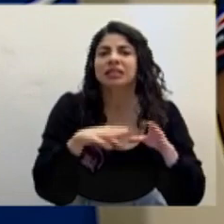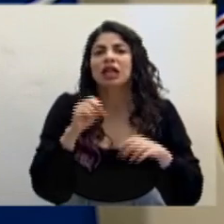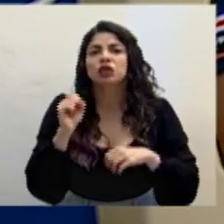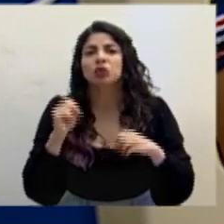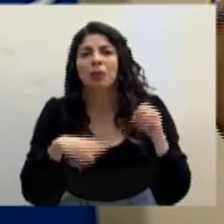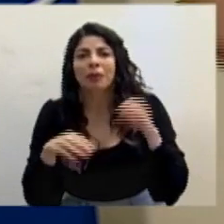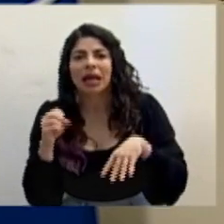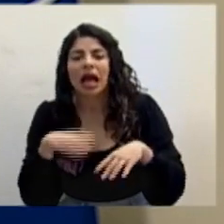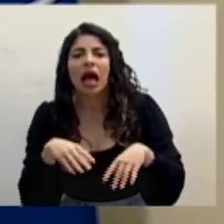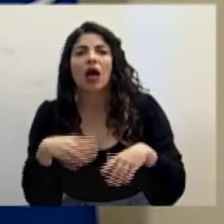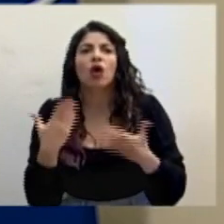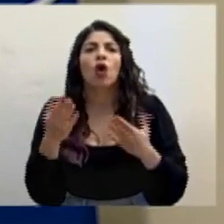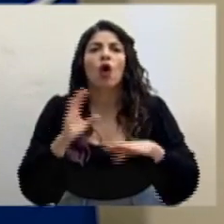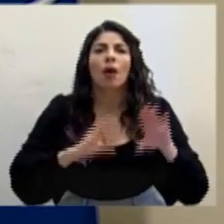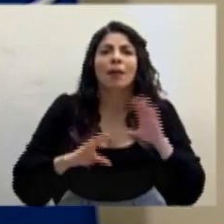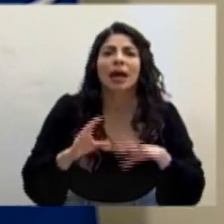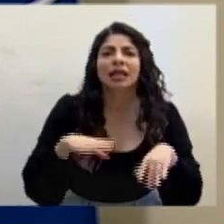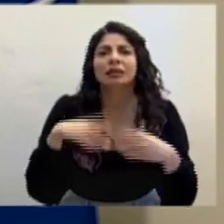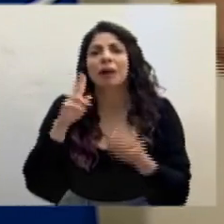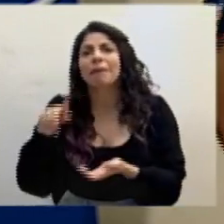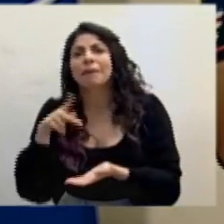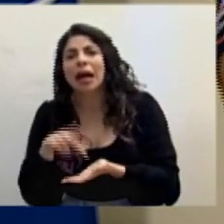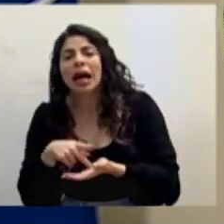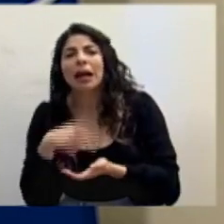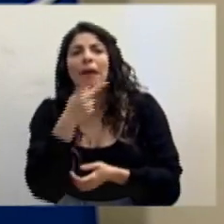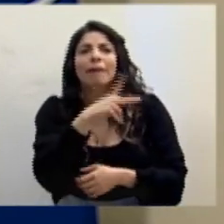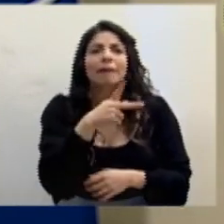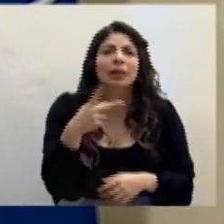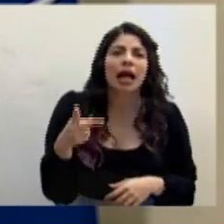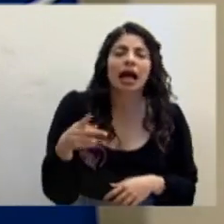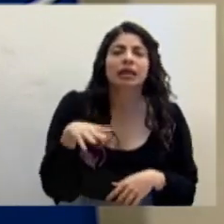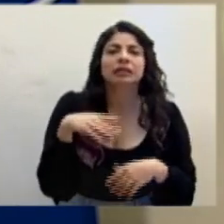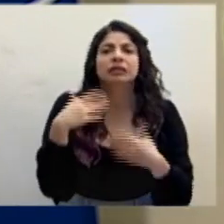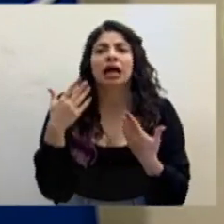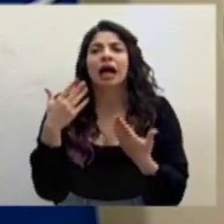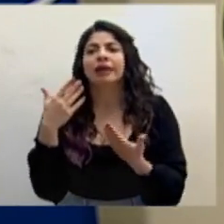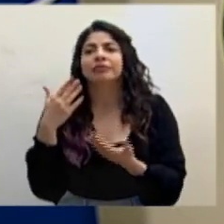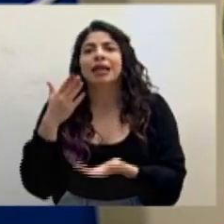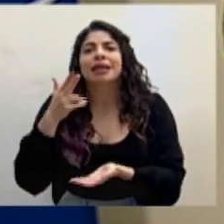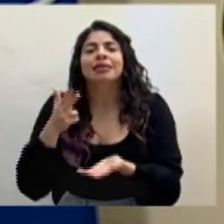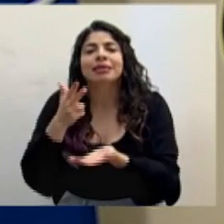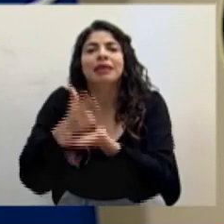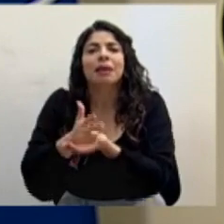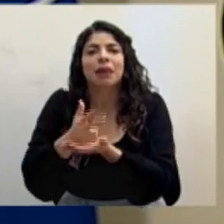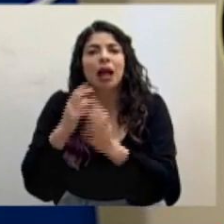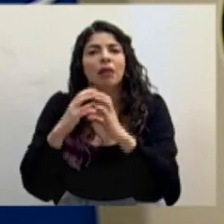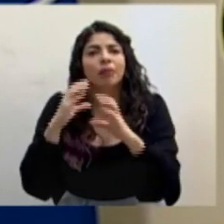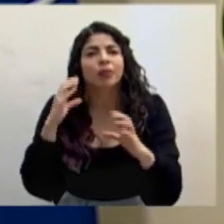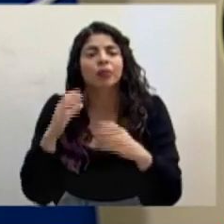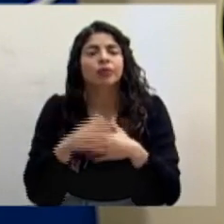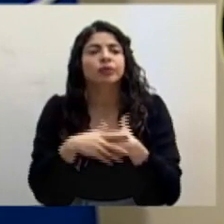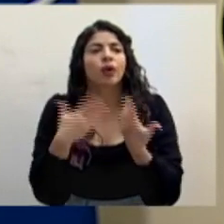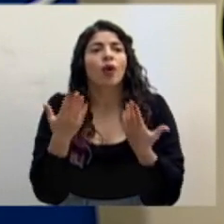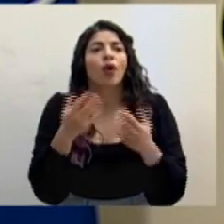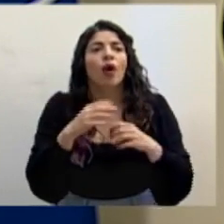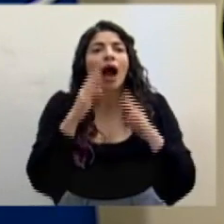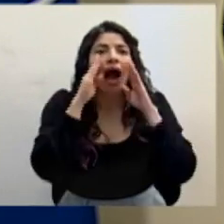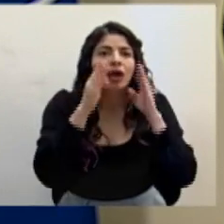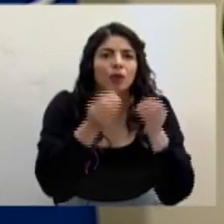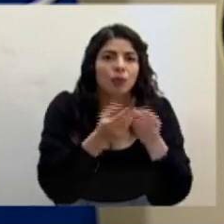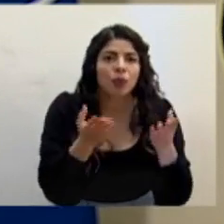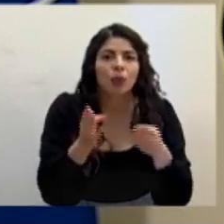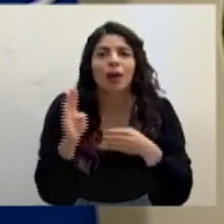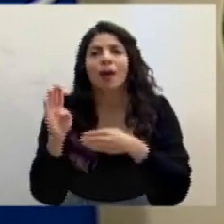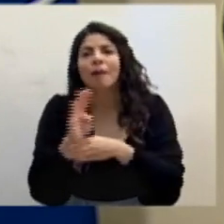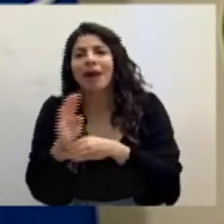supermercados, comercios, parques, playas, paradas de terminales de transporte público, sitios de atención público, bancos,